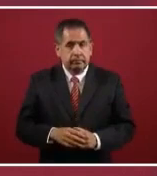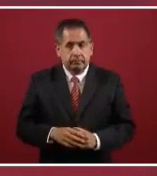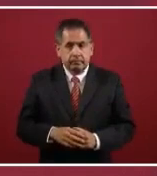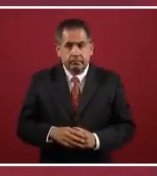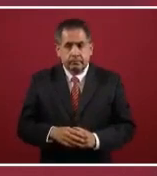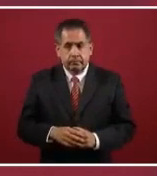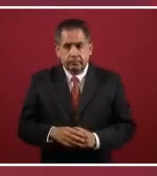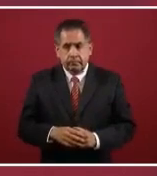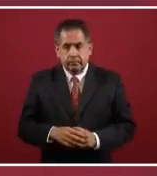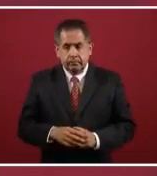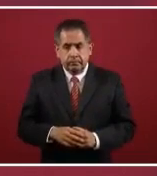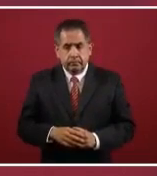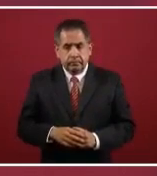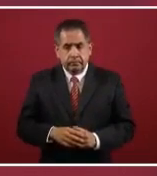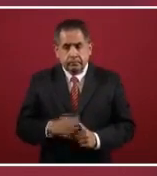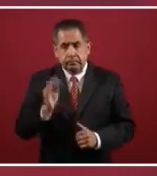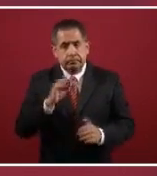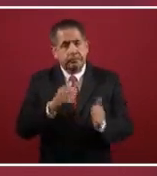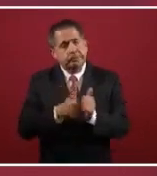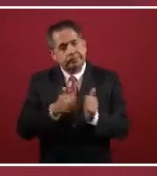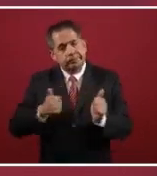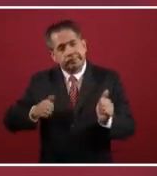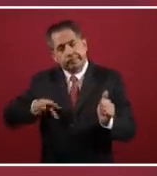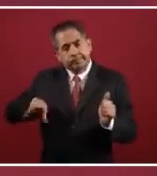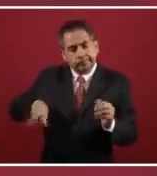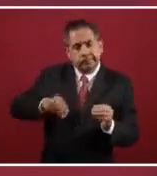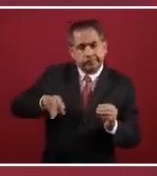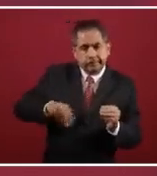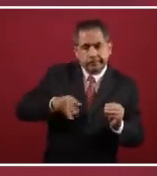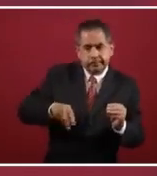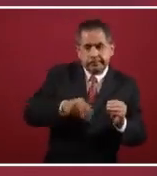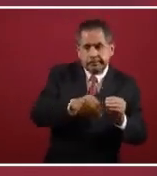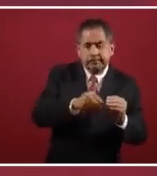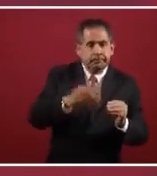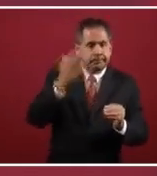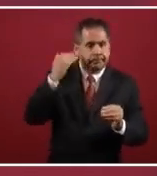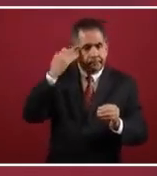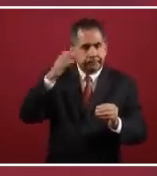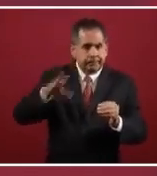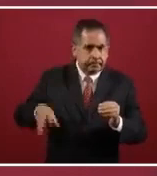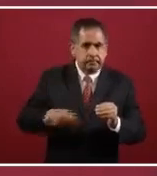que se hayan venido acumulando a través del tiempo,